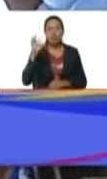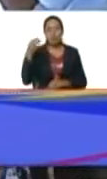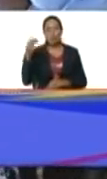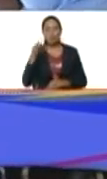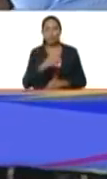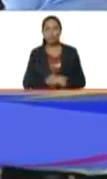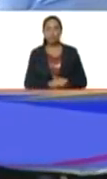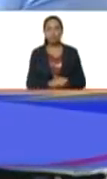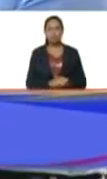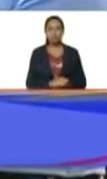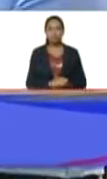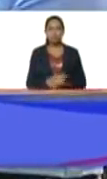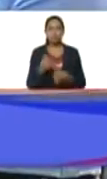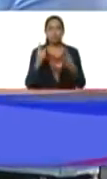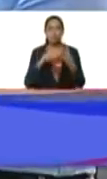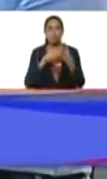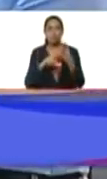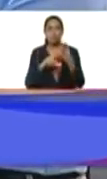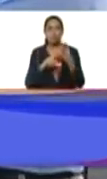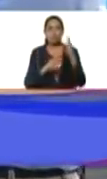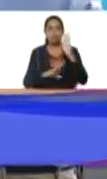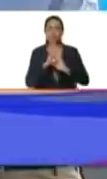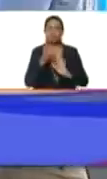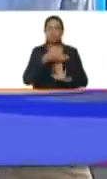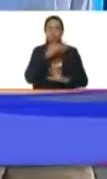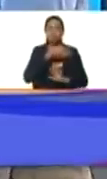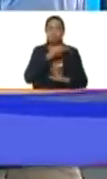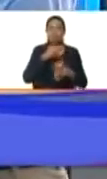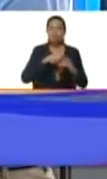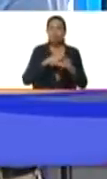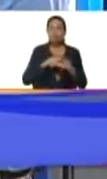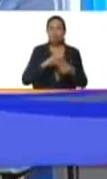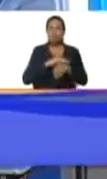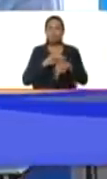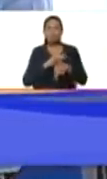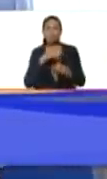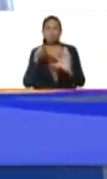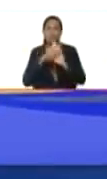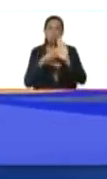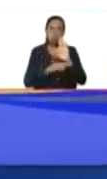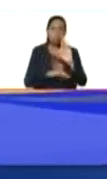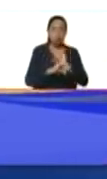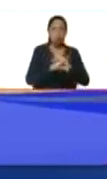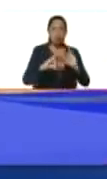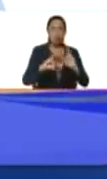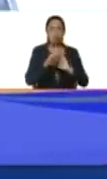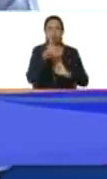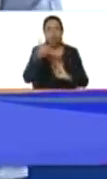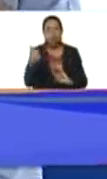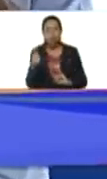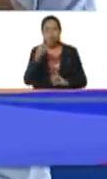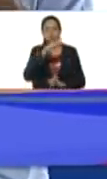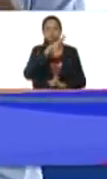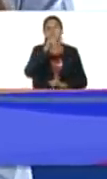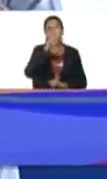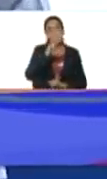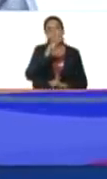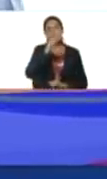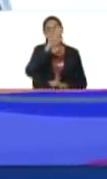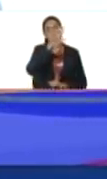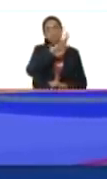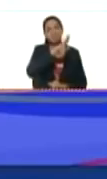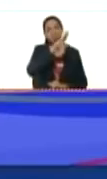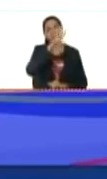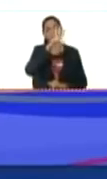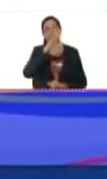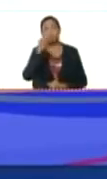La cuarta línea, presidente, es la de desarrollo social y misiones. Hemos dado la instrucción de que en cada uno de los 352 cuadrantes de paz